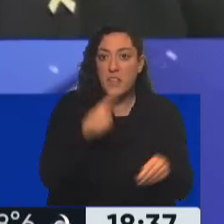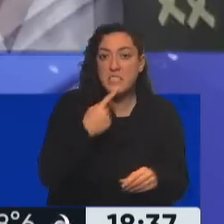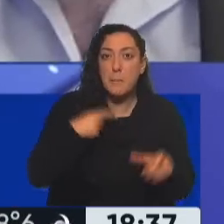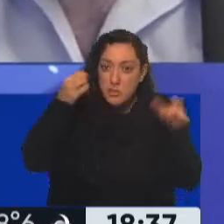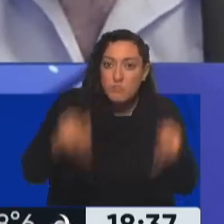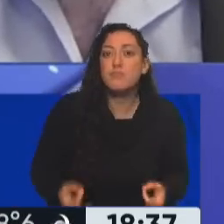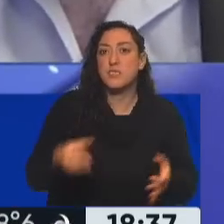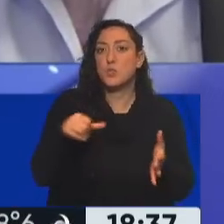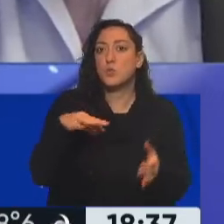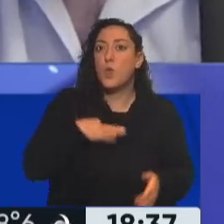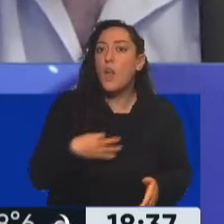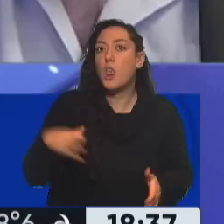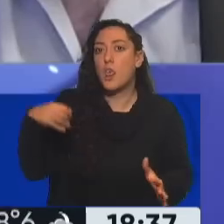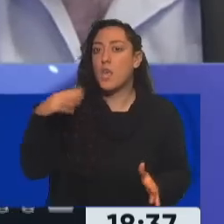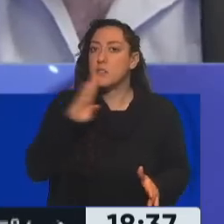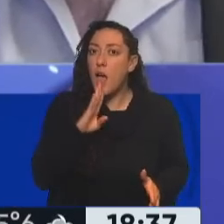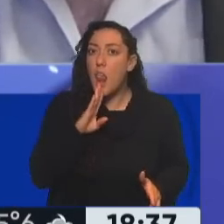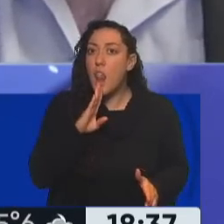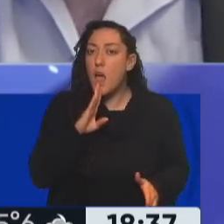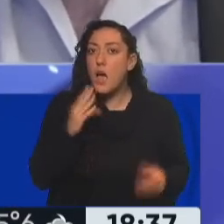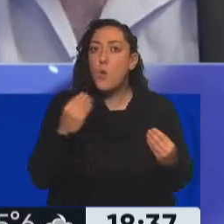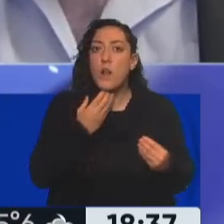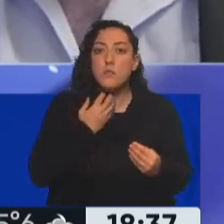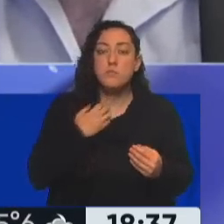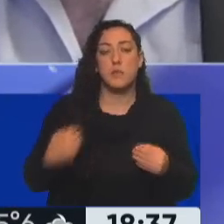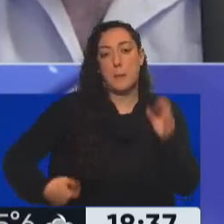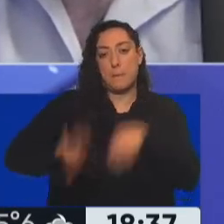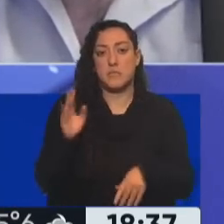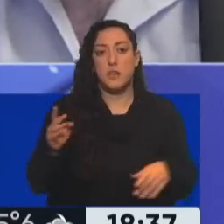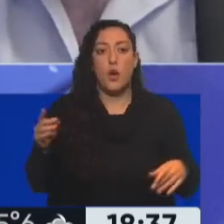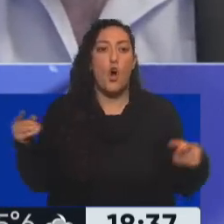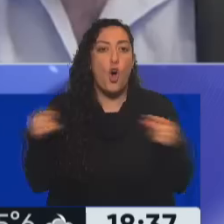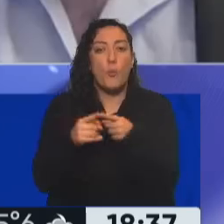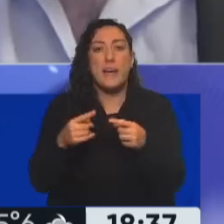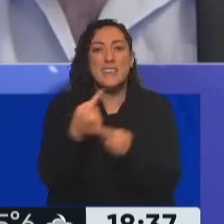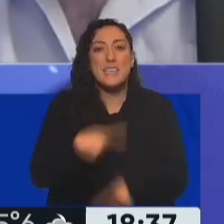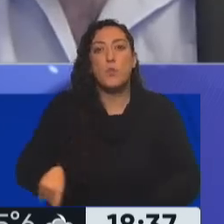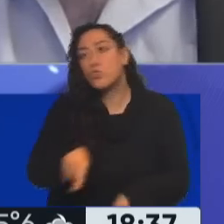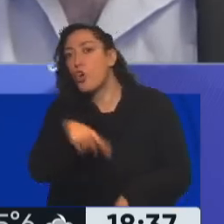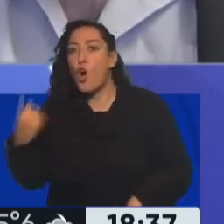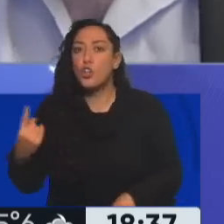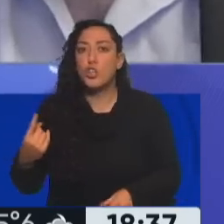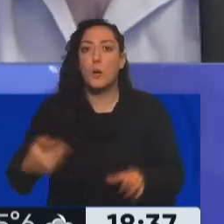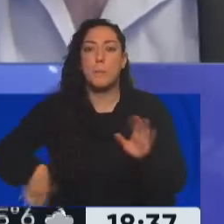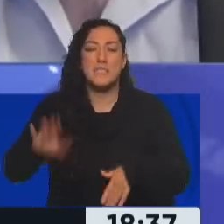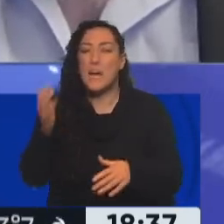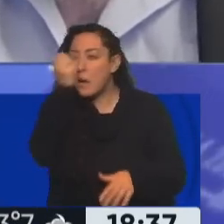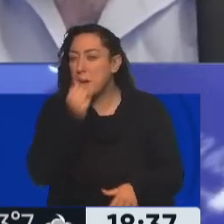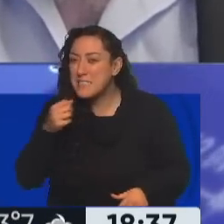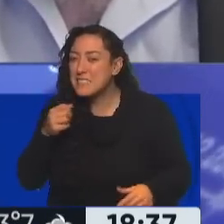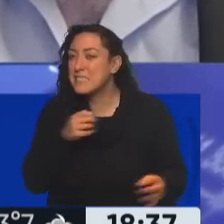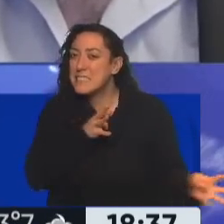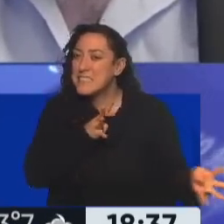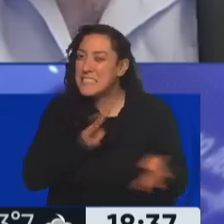israelíes? ¿Por qué el gobierno israelí está prefiriendo perseguir los otros objetivos de guerra, principalmente la destrucción de Hamás, y no